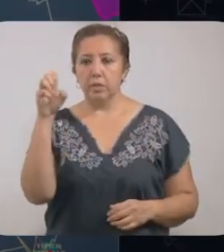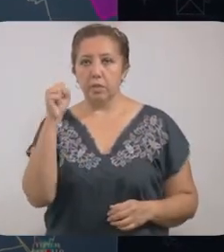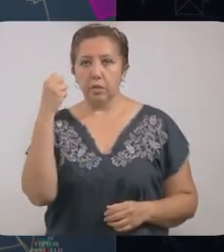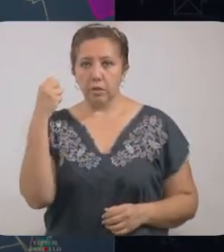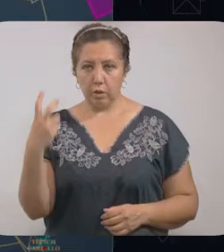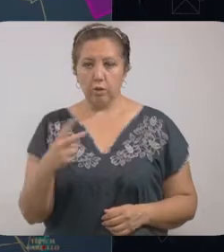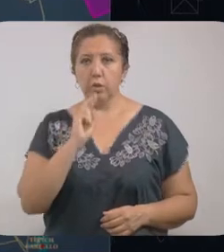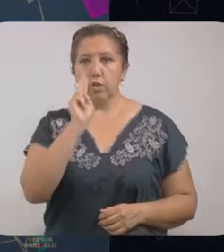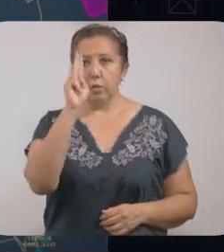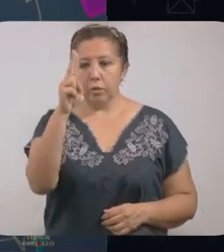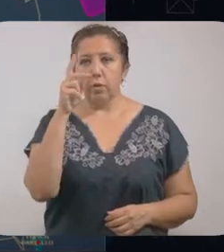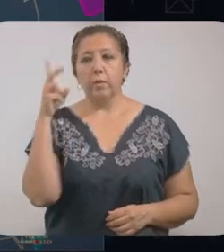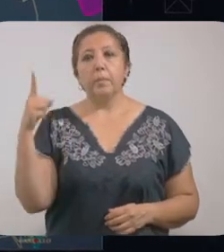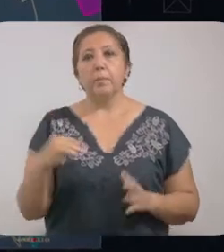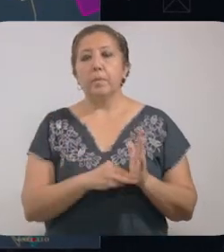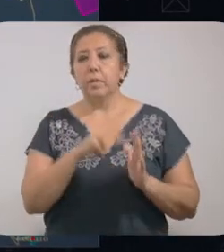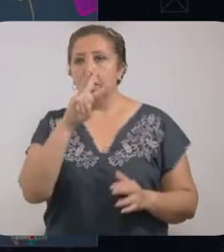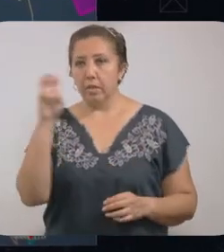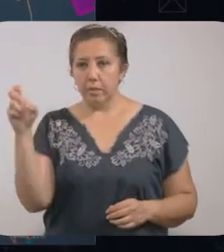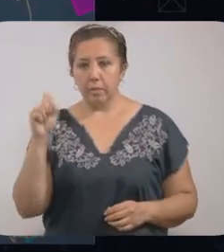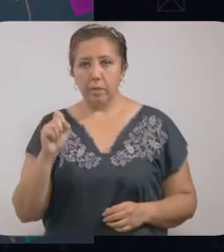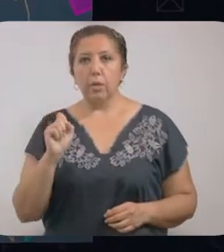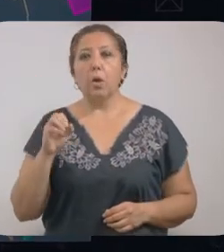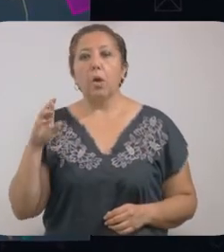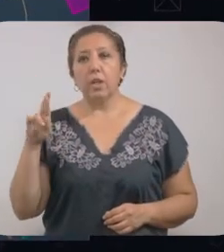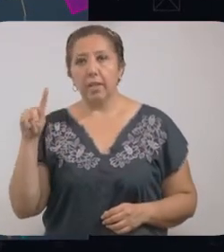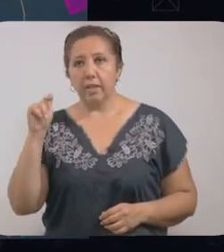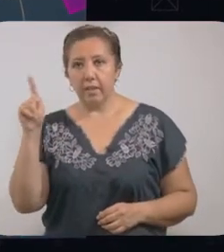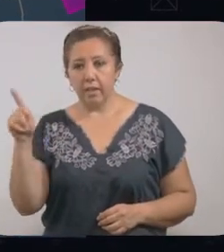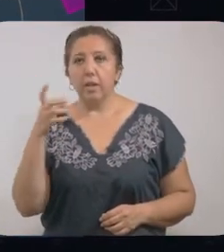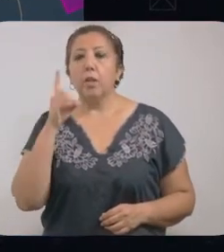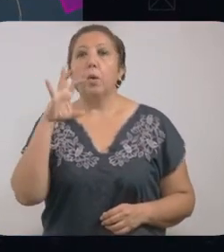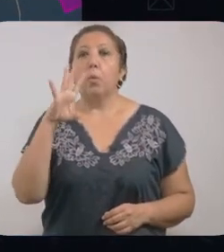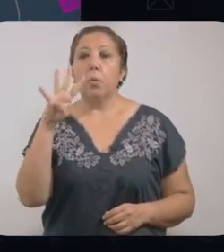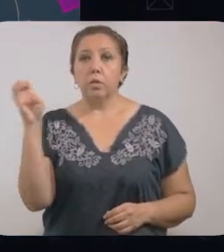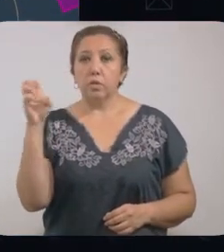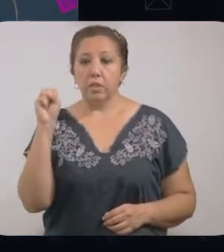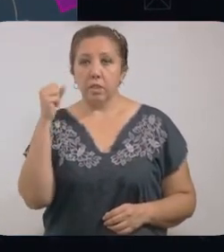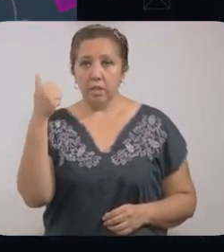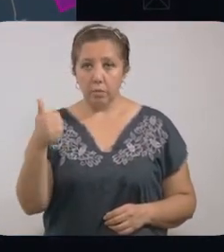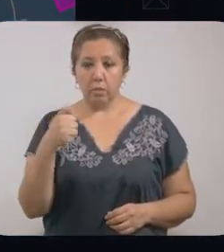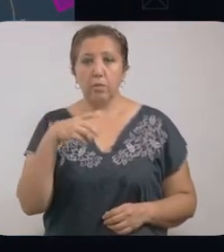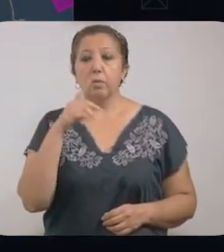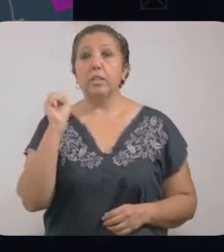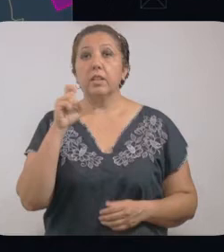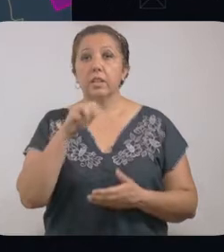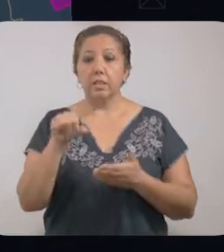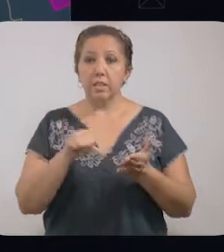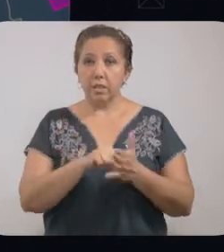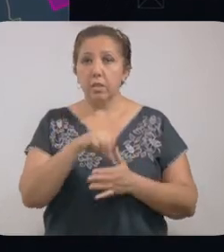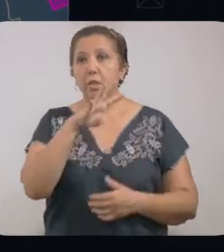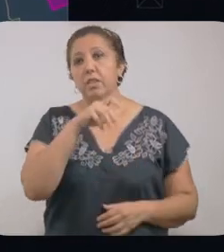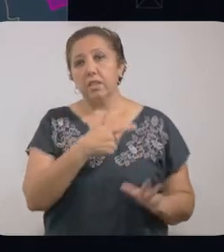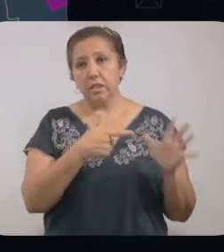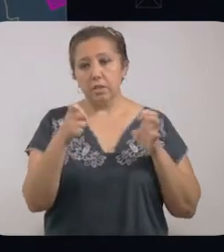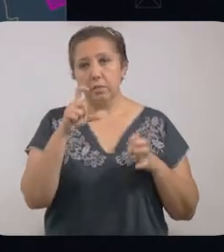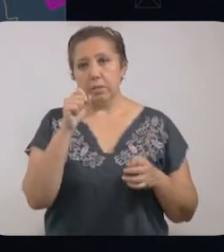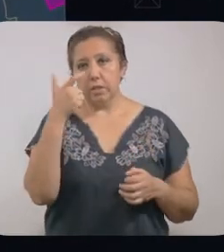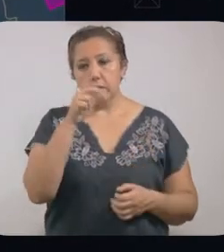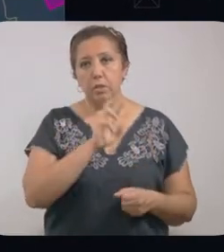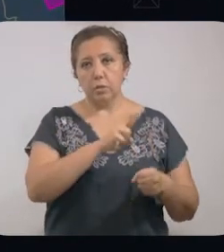1.162 en la zona norte, 1.321 en la zona oriente, 469 en la zona centro, 727 en la zona